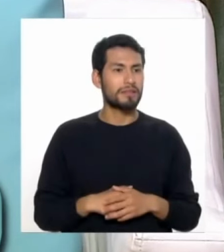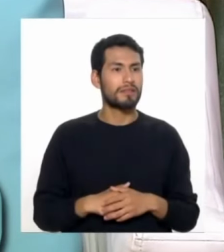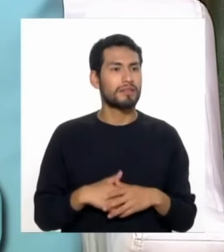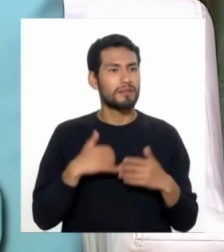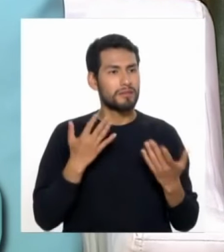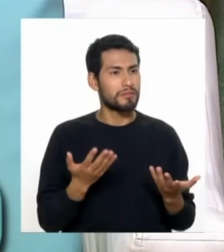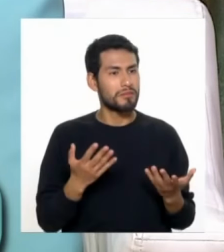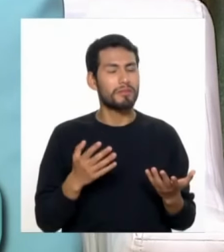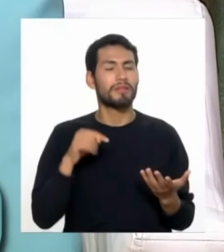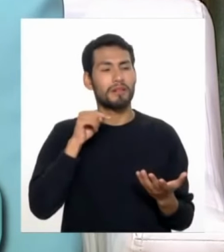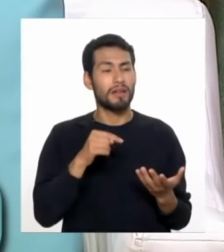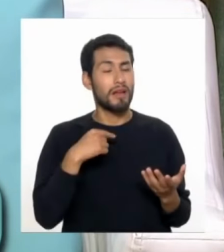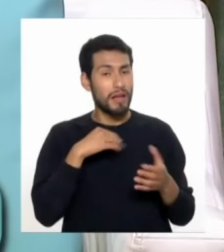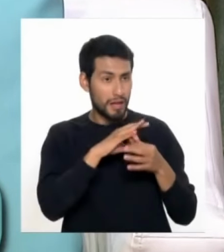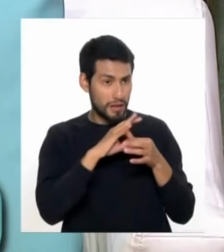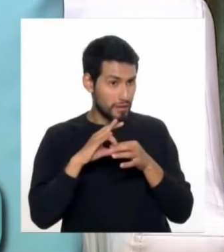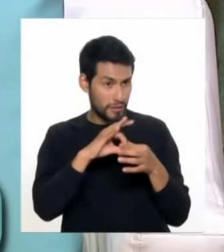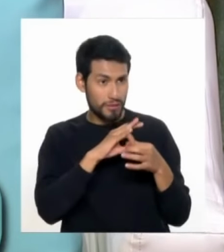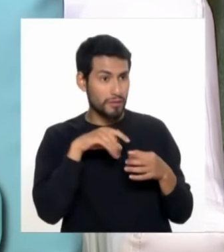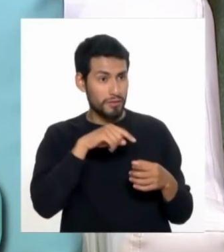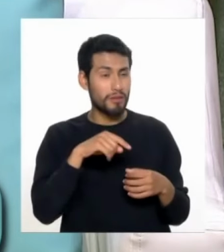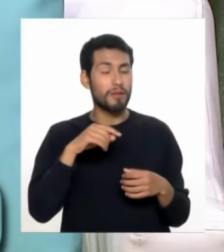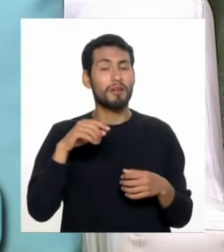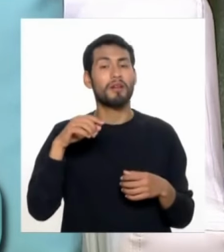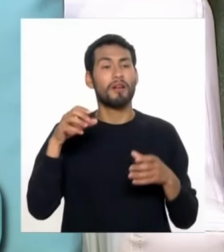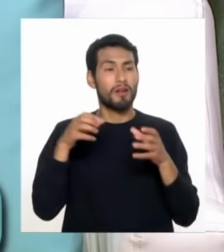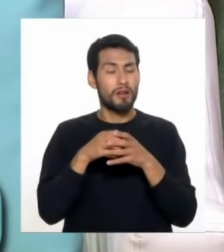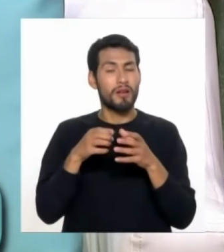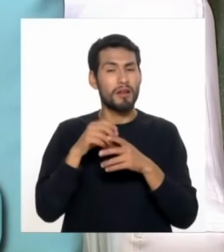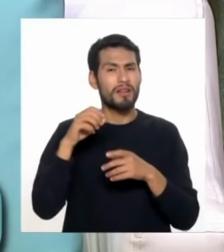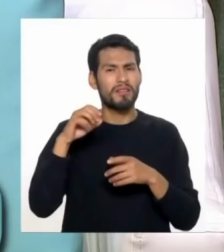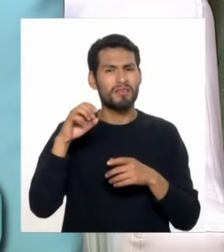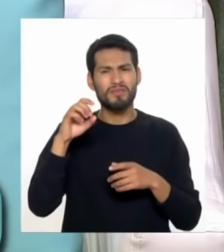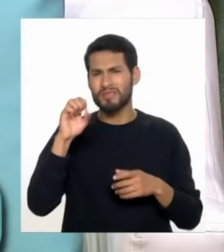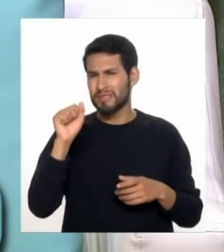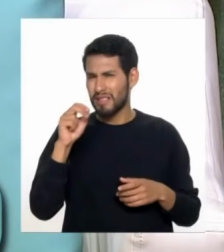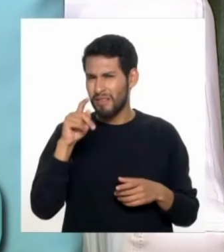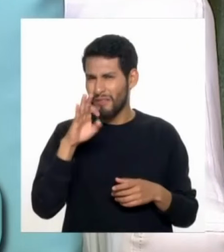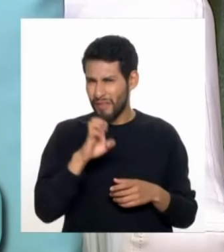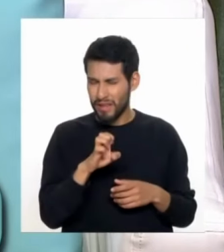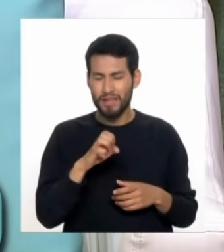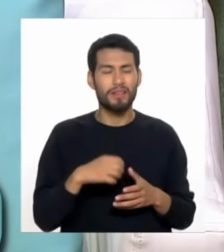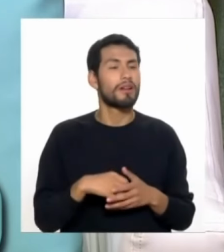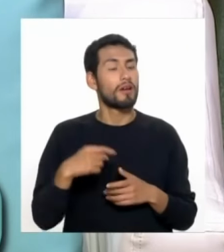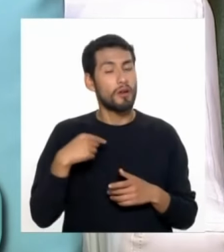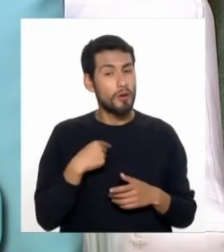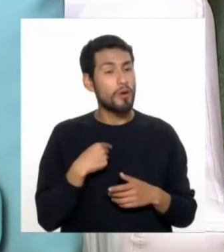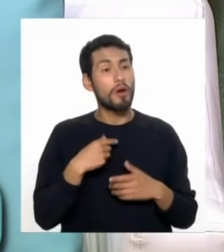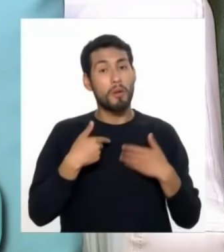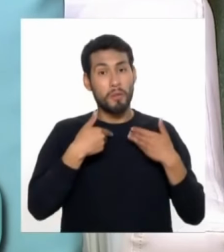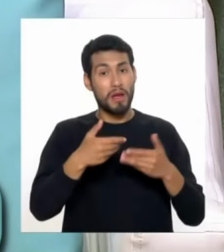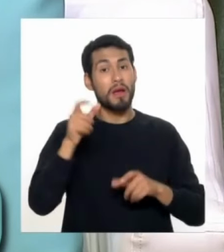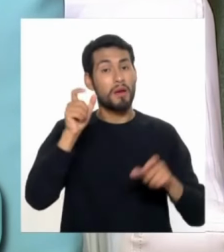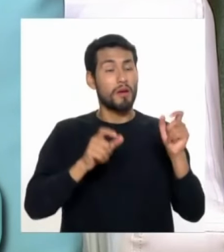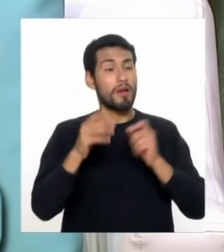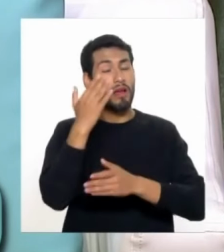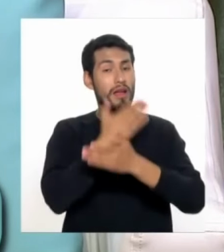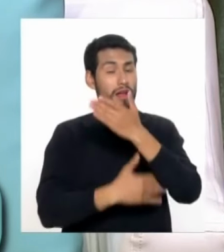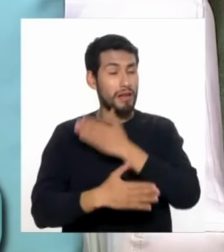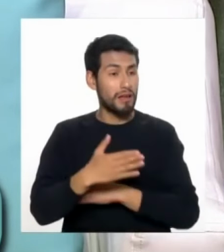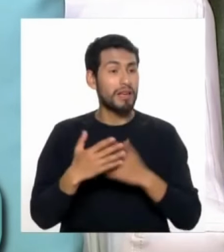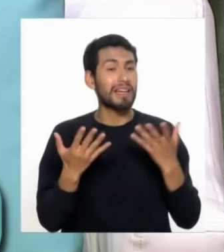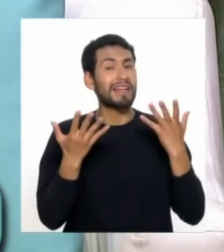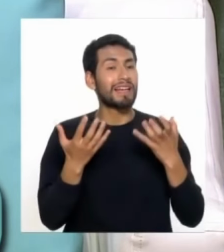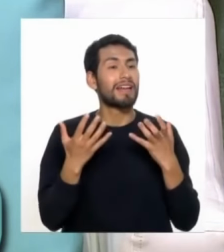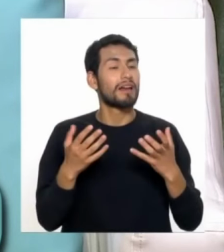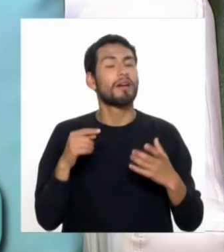y mediante una alianza estratégica con la Ortopedia Santa Fe, hubo una invitación para las personas con discapacidad que